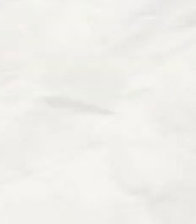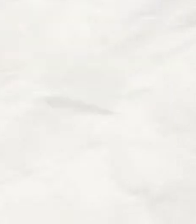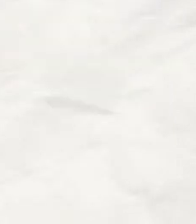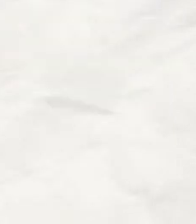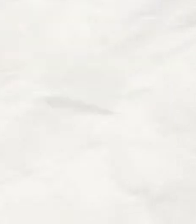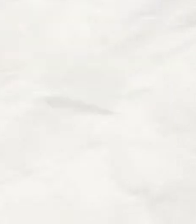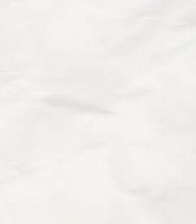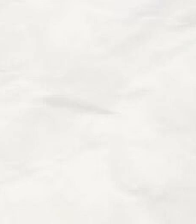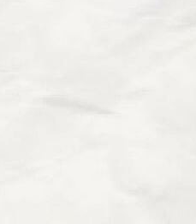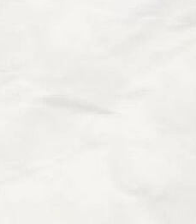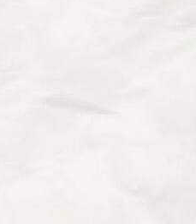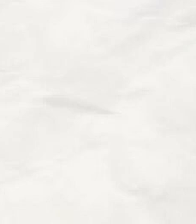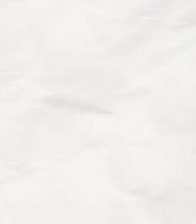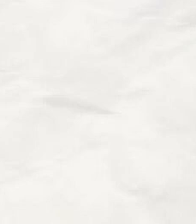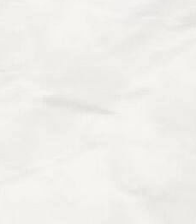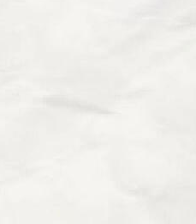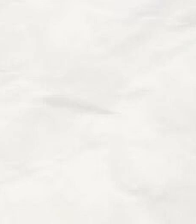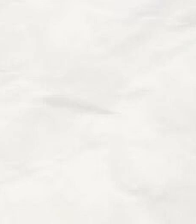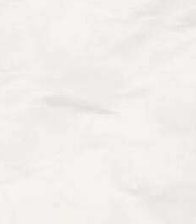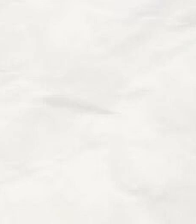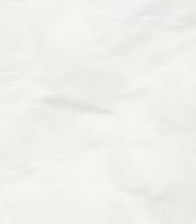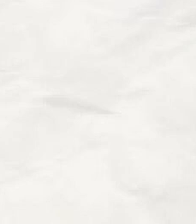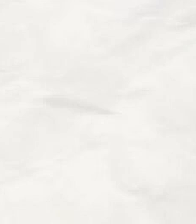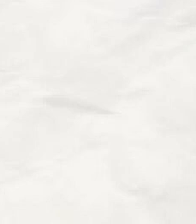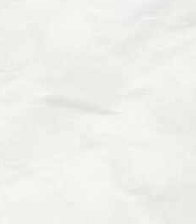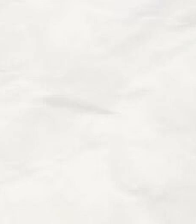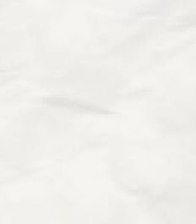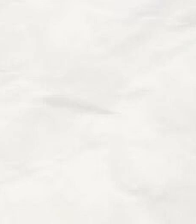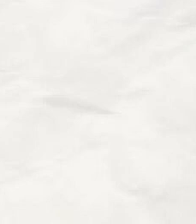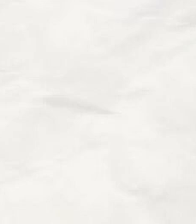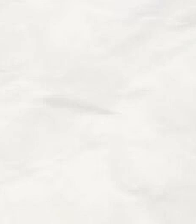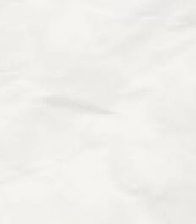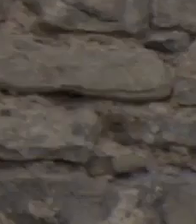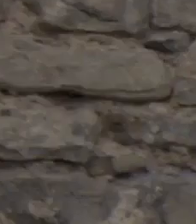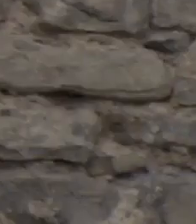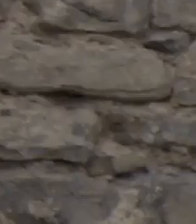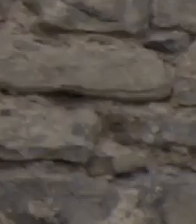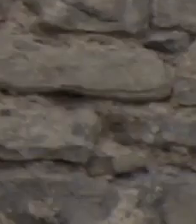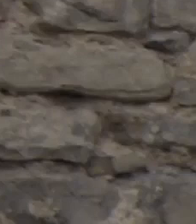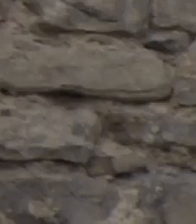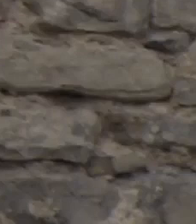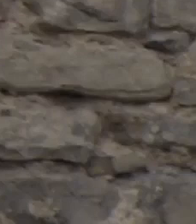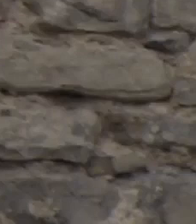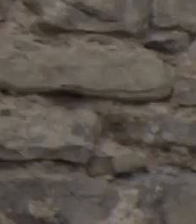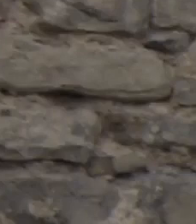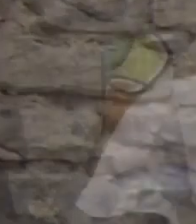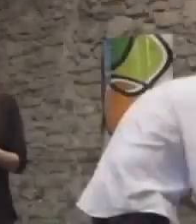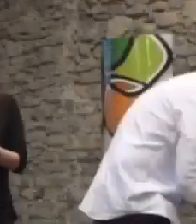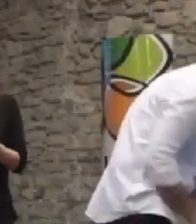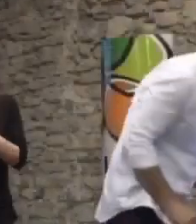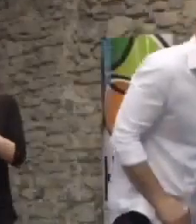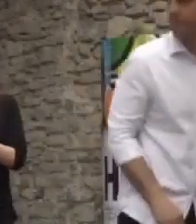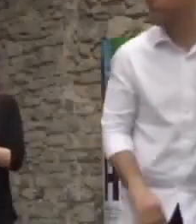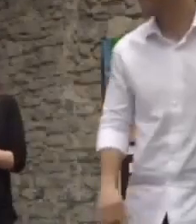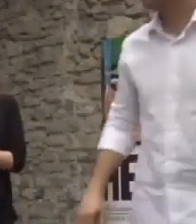Pues como decíamos, vamos a escuchar a continuación a Leticia Pérez Cruz, que viene de parte de ZAS, la Red